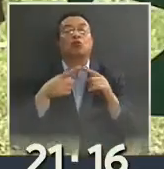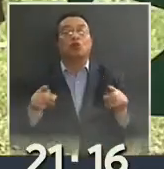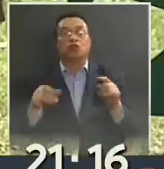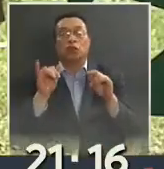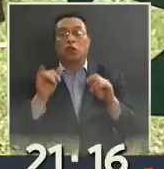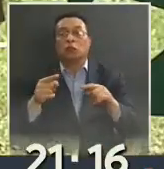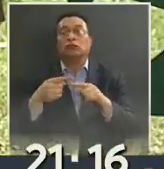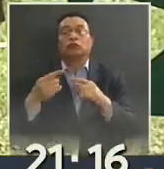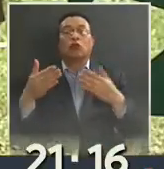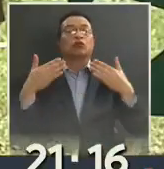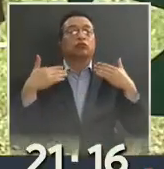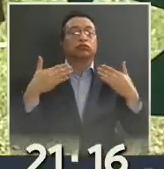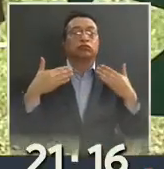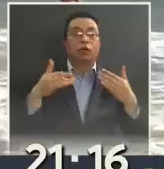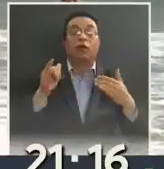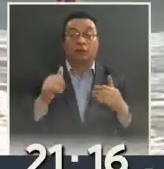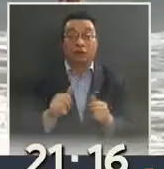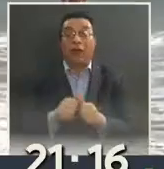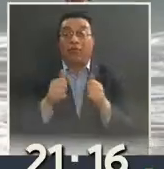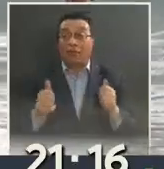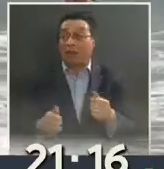libre y sobre todo de esto.